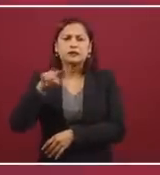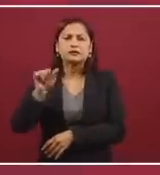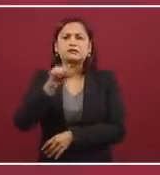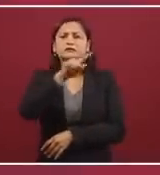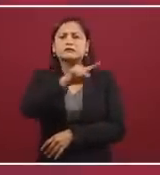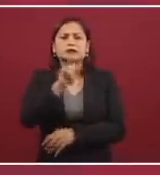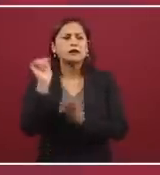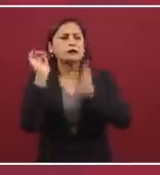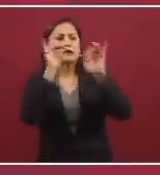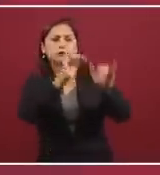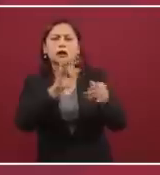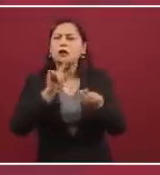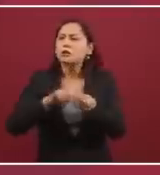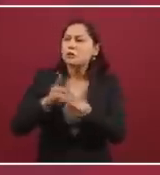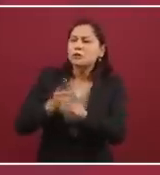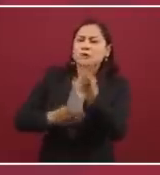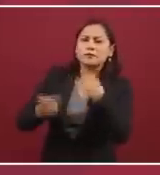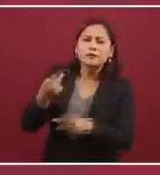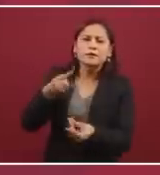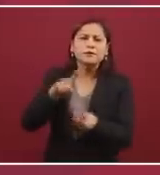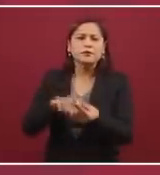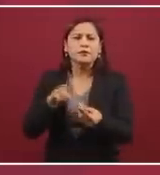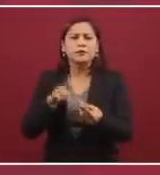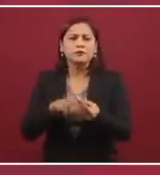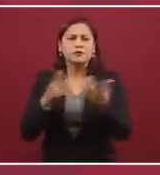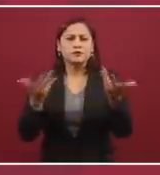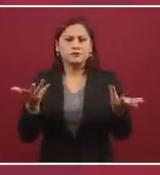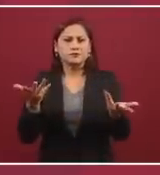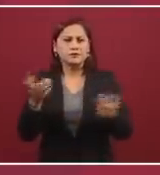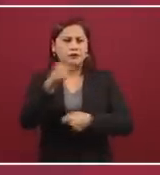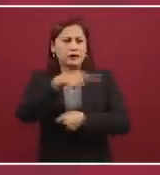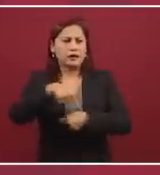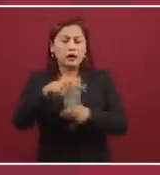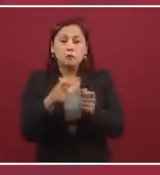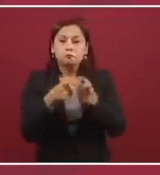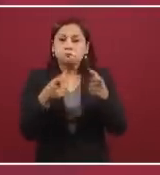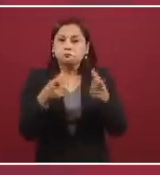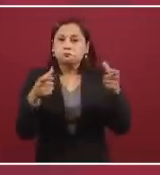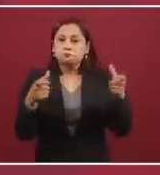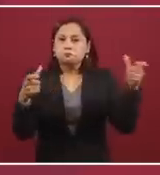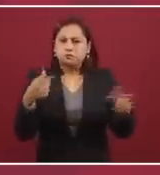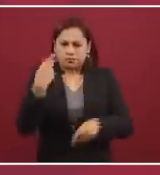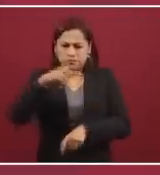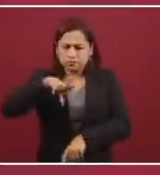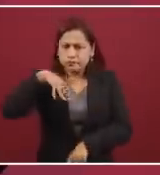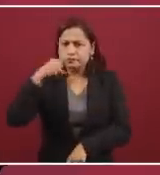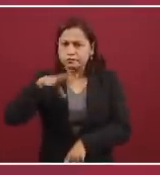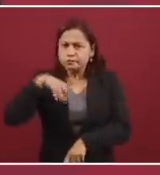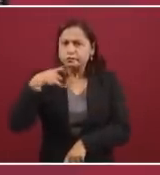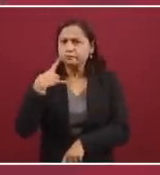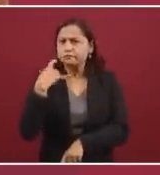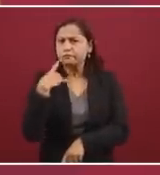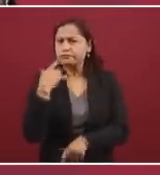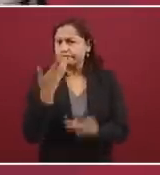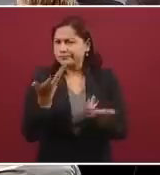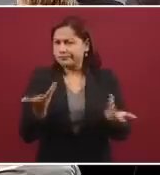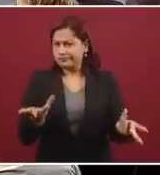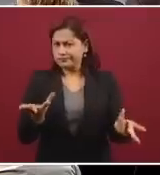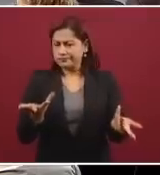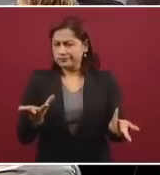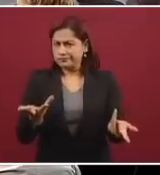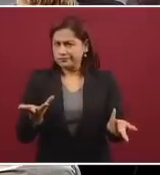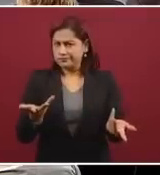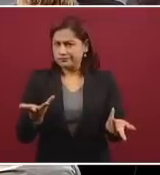y lo que han hecho con su esfuerzo sí este poblaron